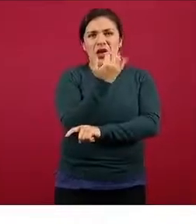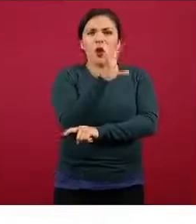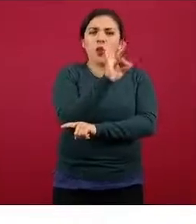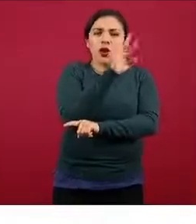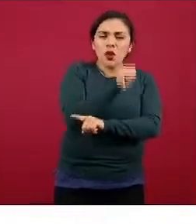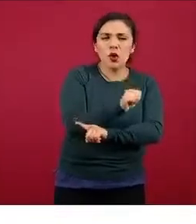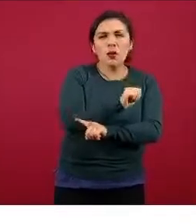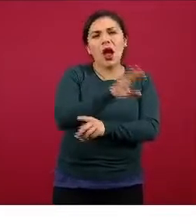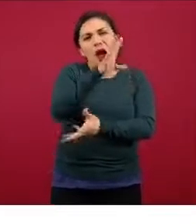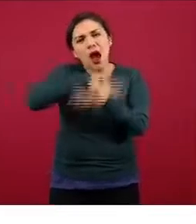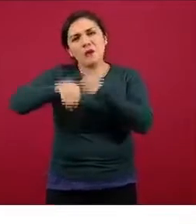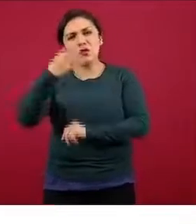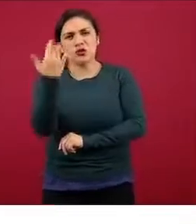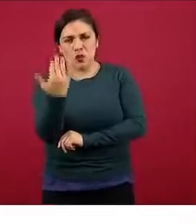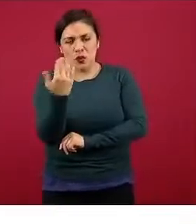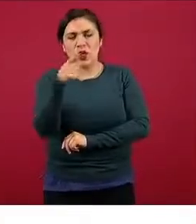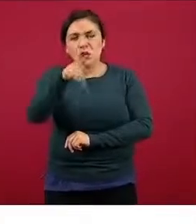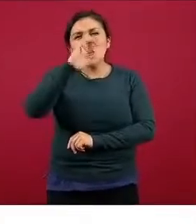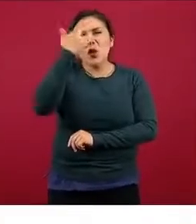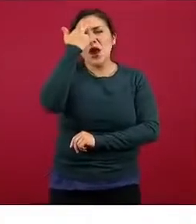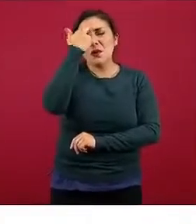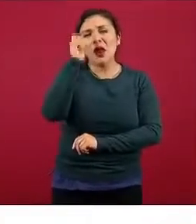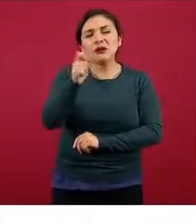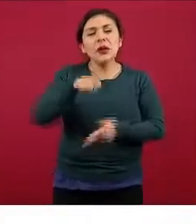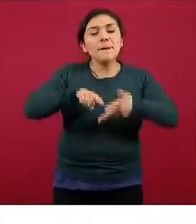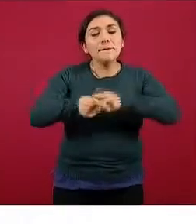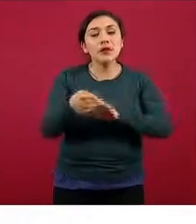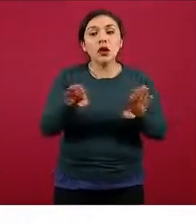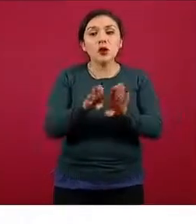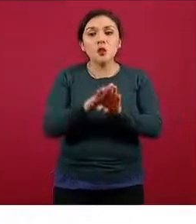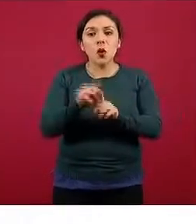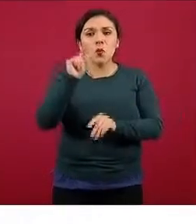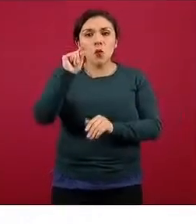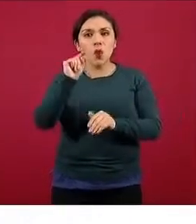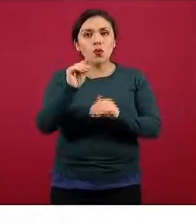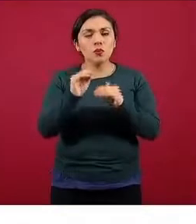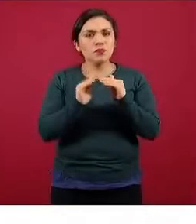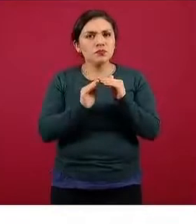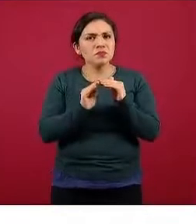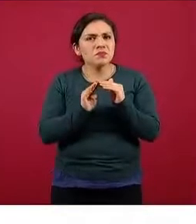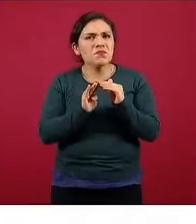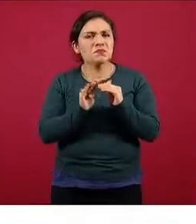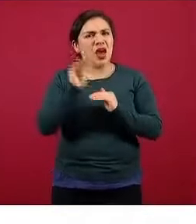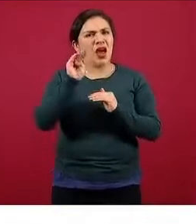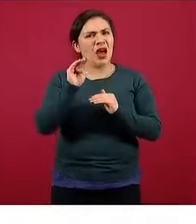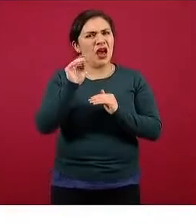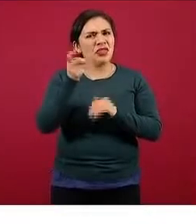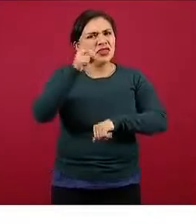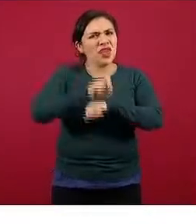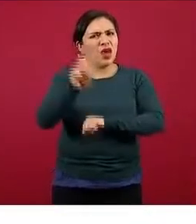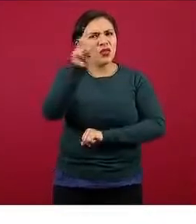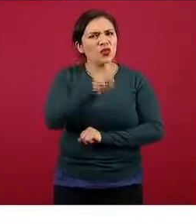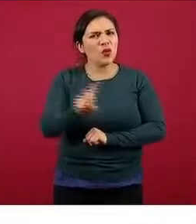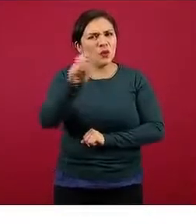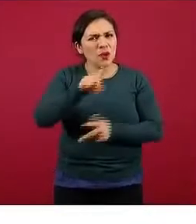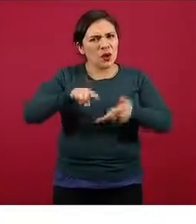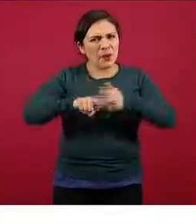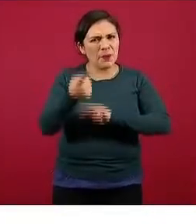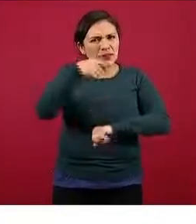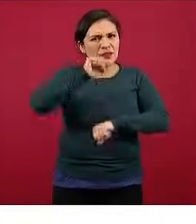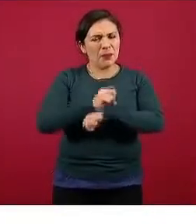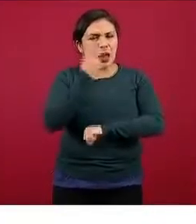49, que acuérdense que iniciamos con un pequeño decremento el domingo que empezamos la